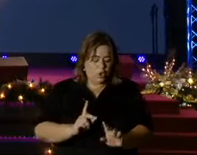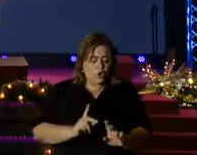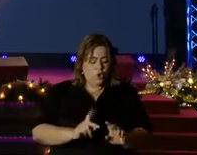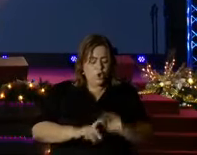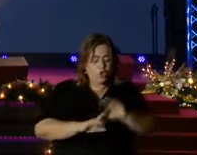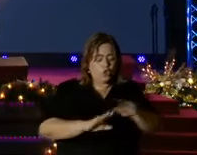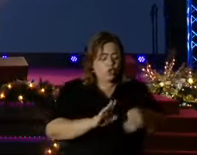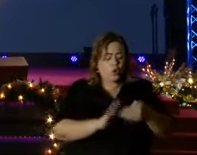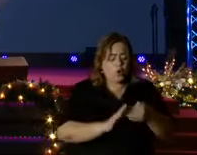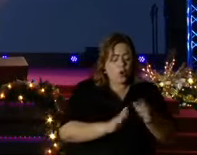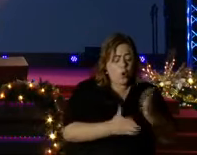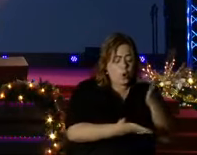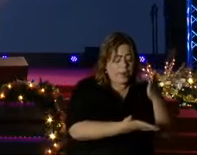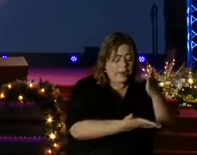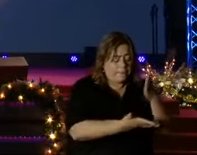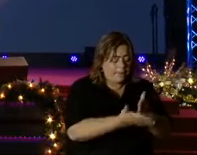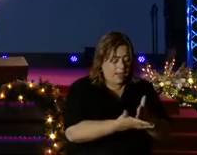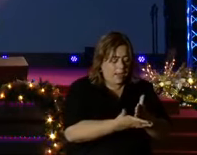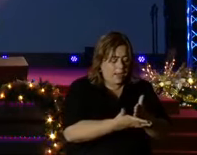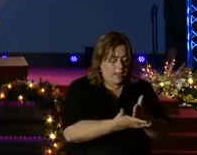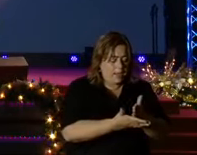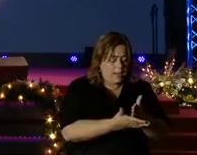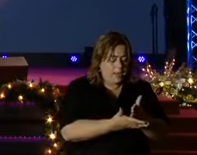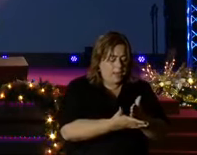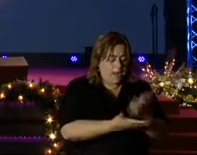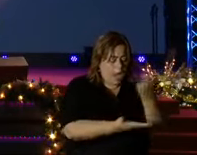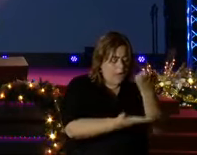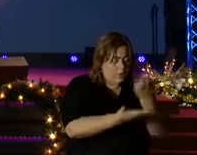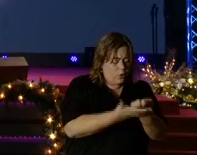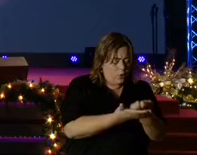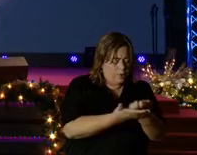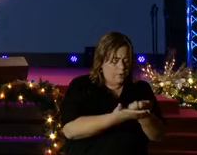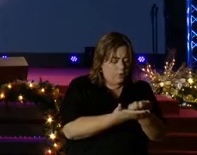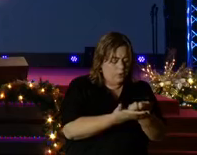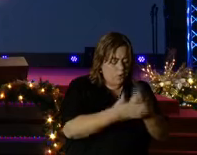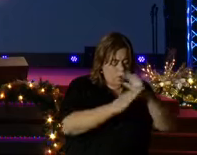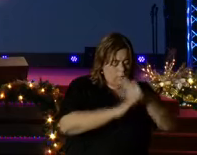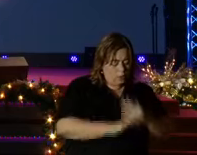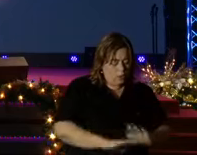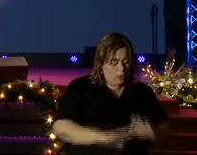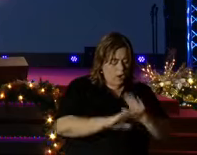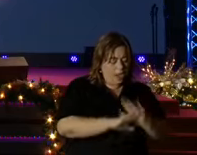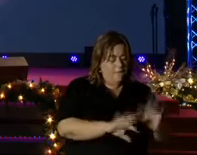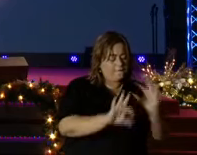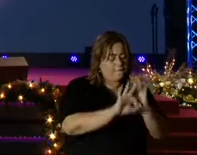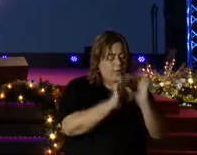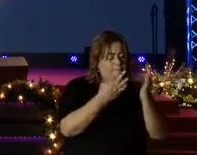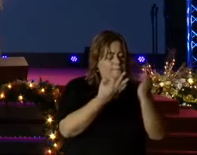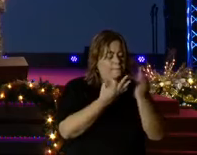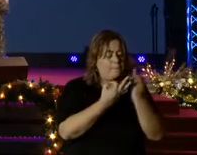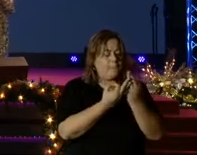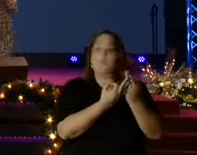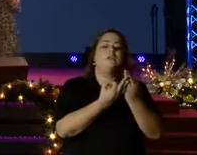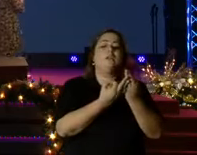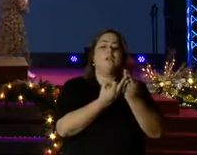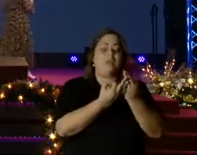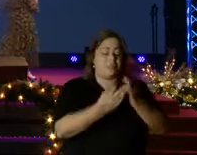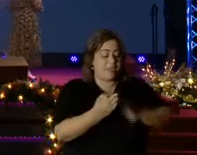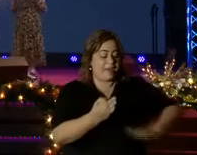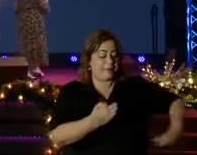economía, la tranquilidad, el fluir familiar de aquella